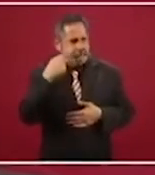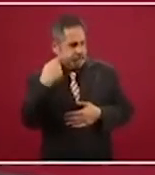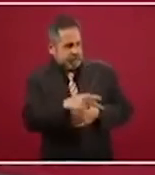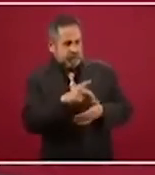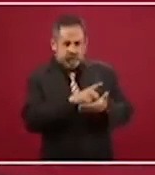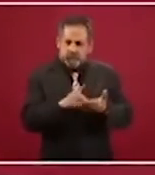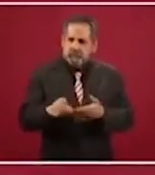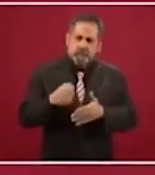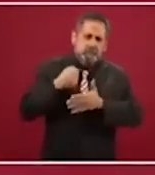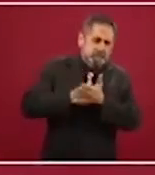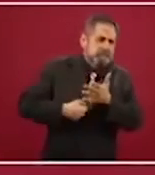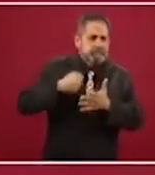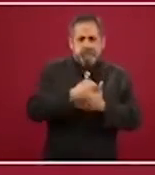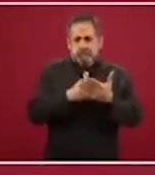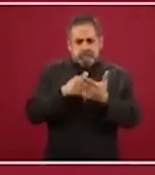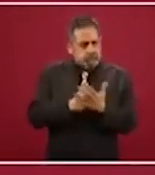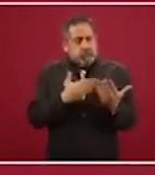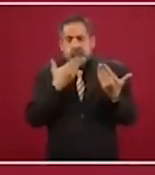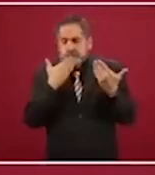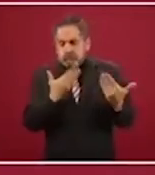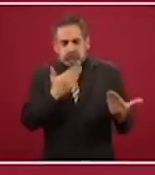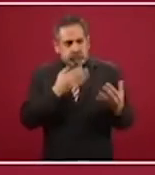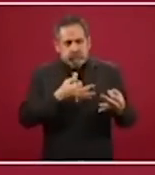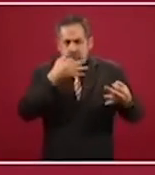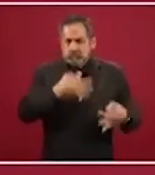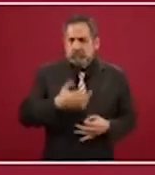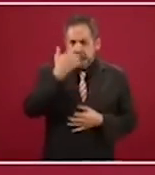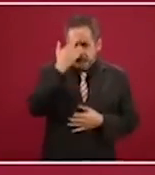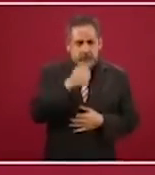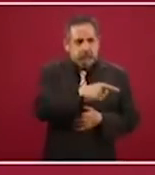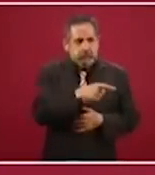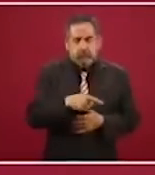derechos y en contra de la